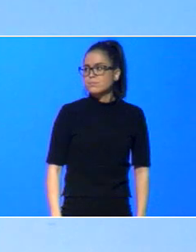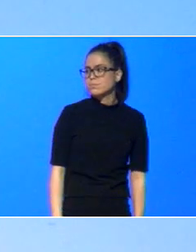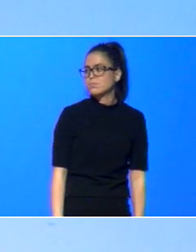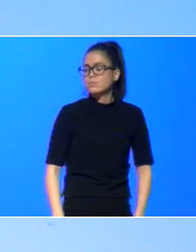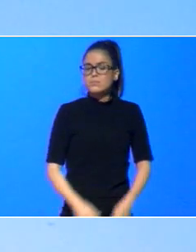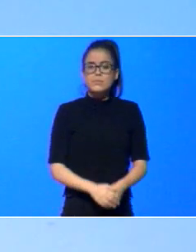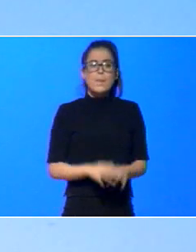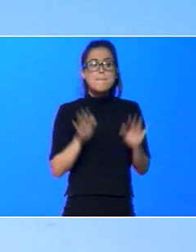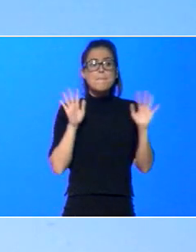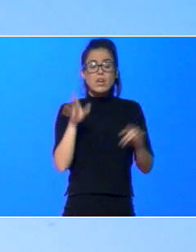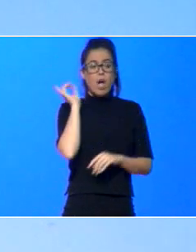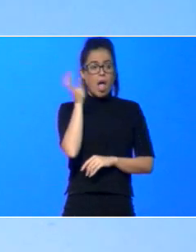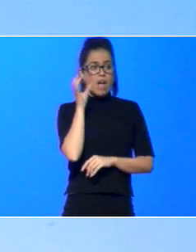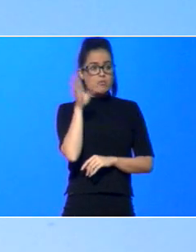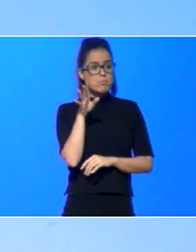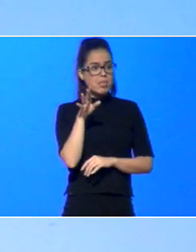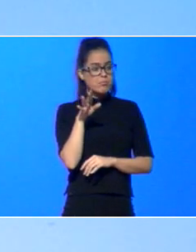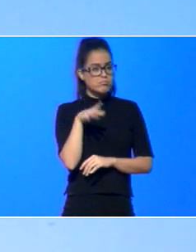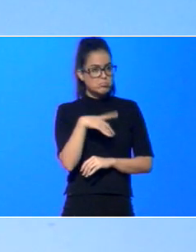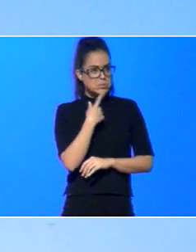pero la convención Afirma